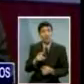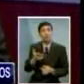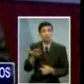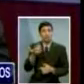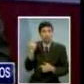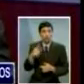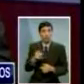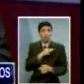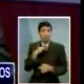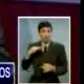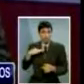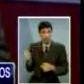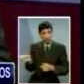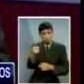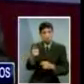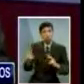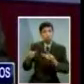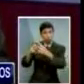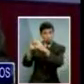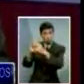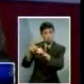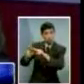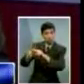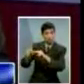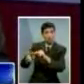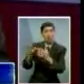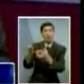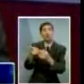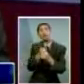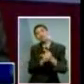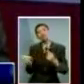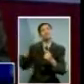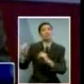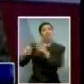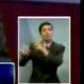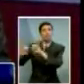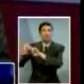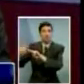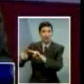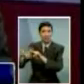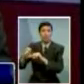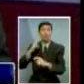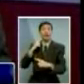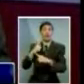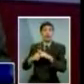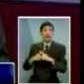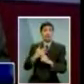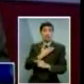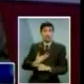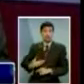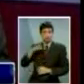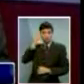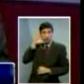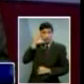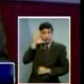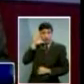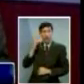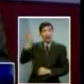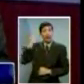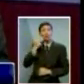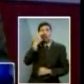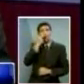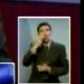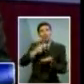Ministerio de Obras Públicas para ser construido por vía concesionada por la ex presidenta, entonces doña Michelle Bachelet, en noviembre del